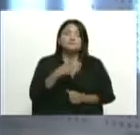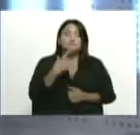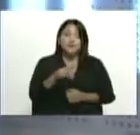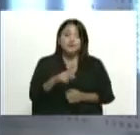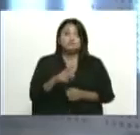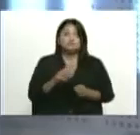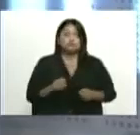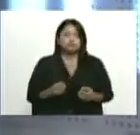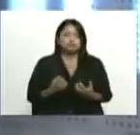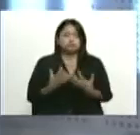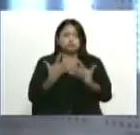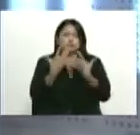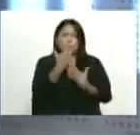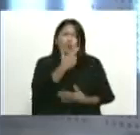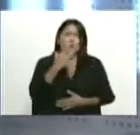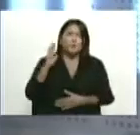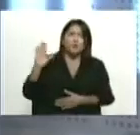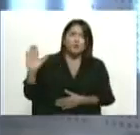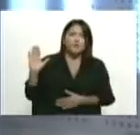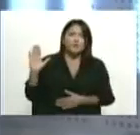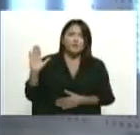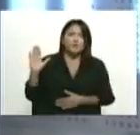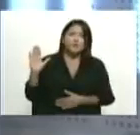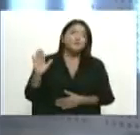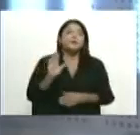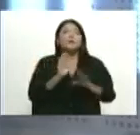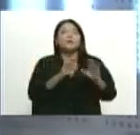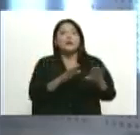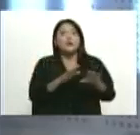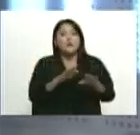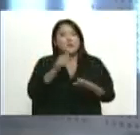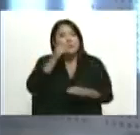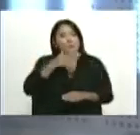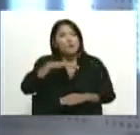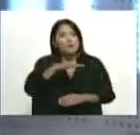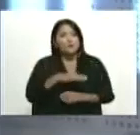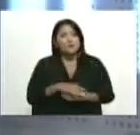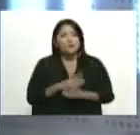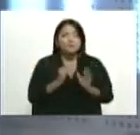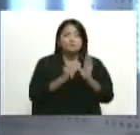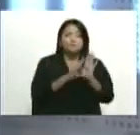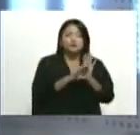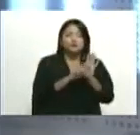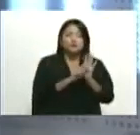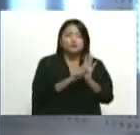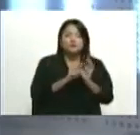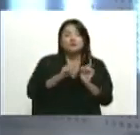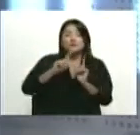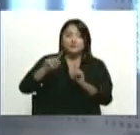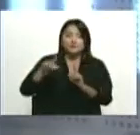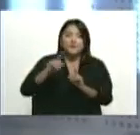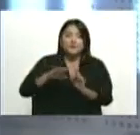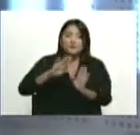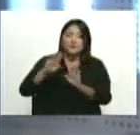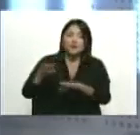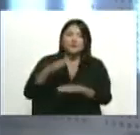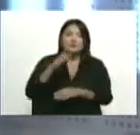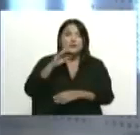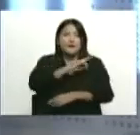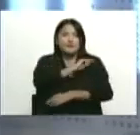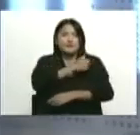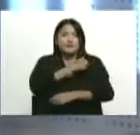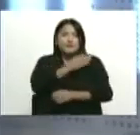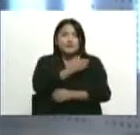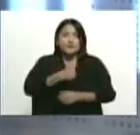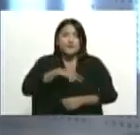espiritualidad, un compromiso abnegado por el pueblo, por la Constitución, por su comandante en jefe Nicolás Maduro y además